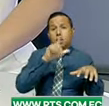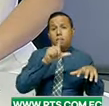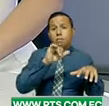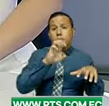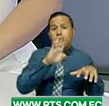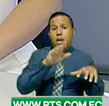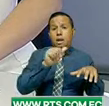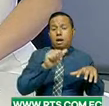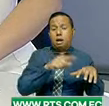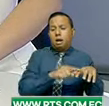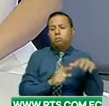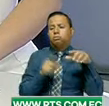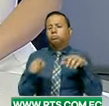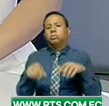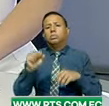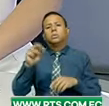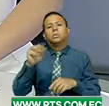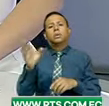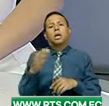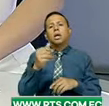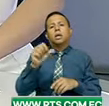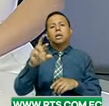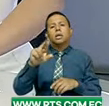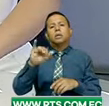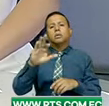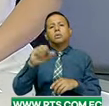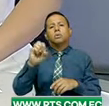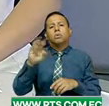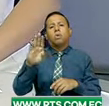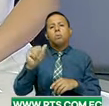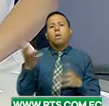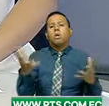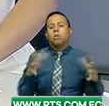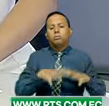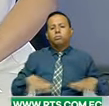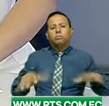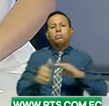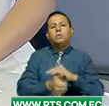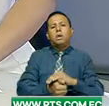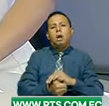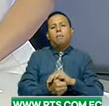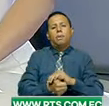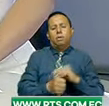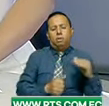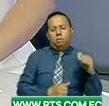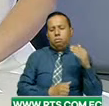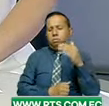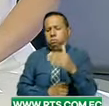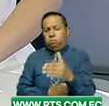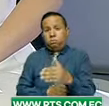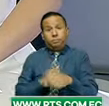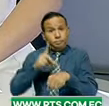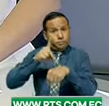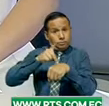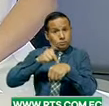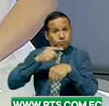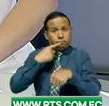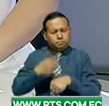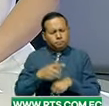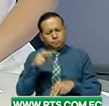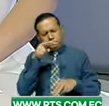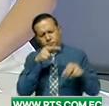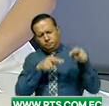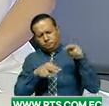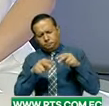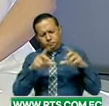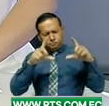Cristóbal, en el archipiélago de Galápagos. Según los médicos, las tomografías descartaron una lesión.